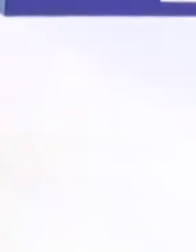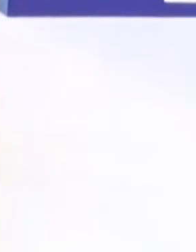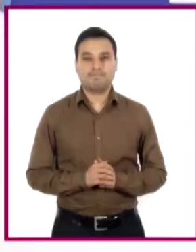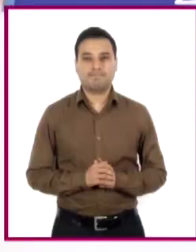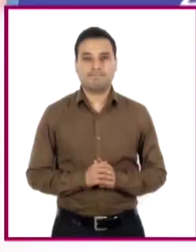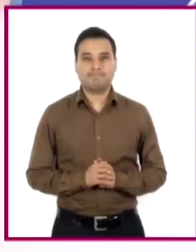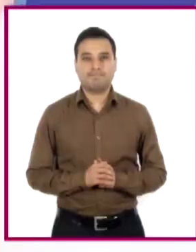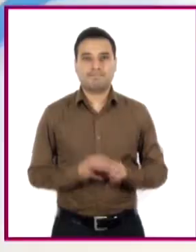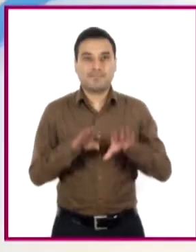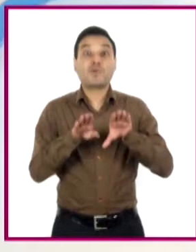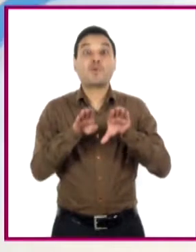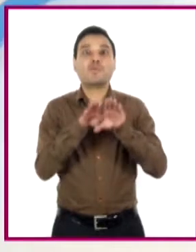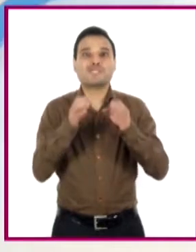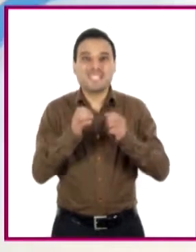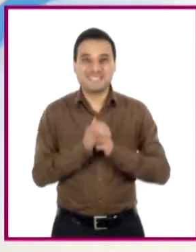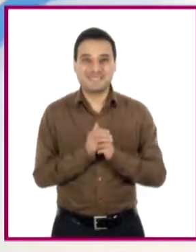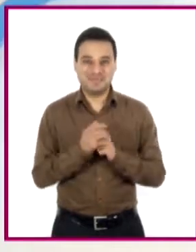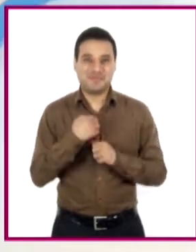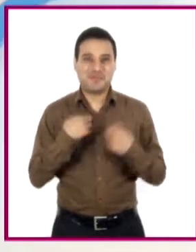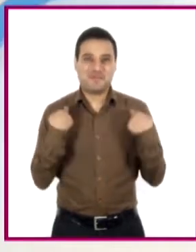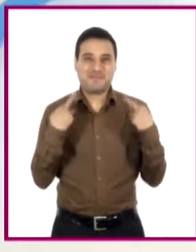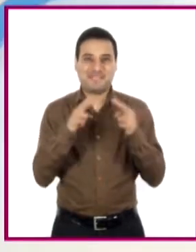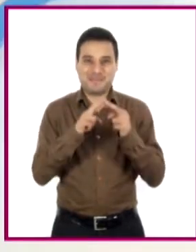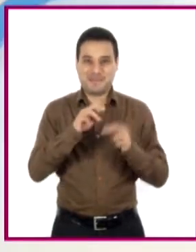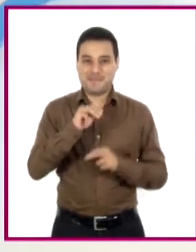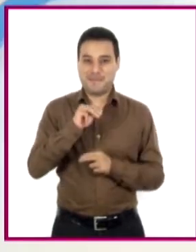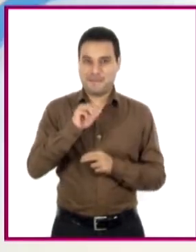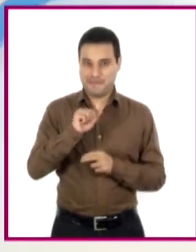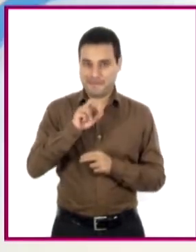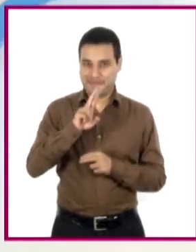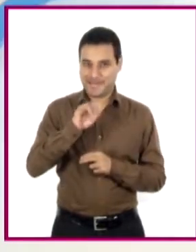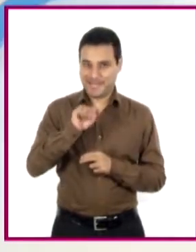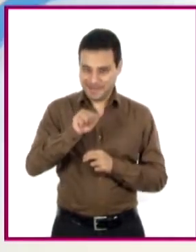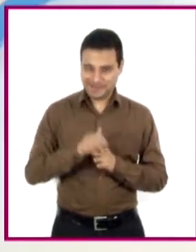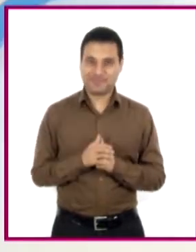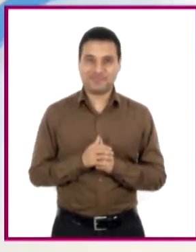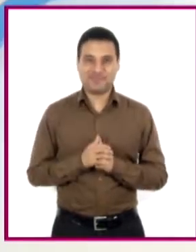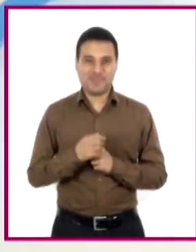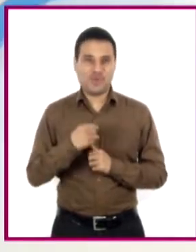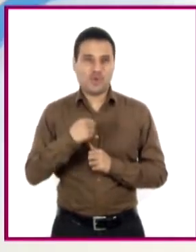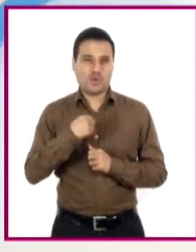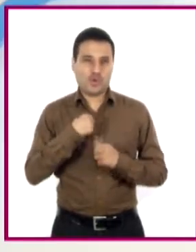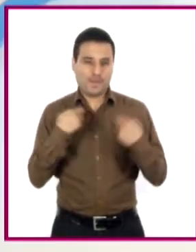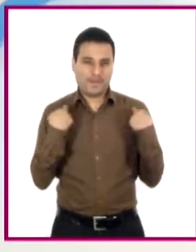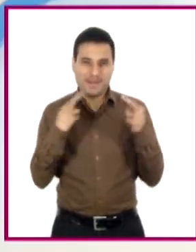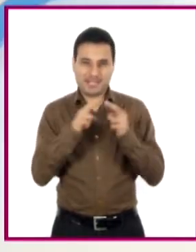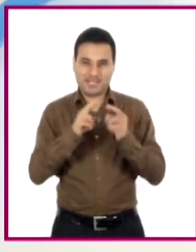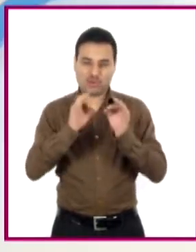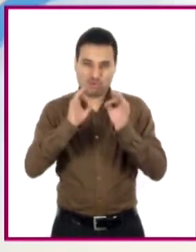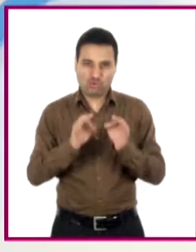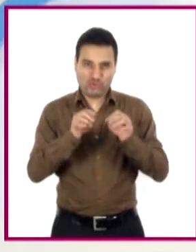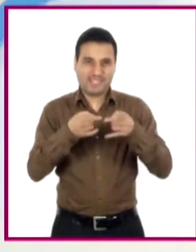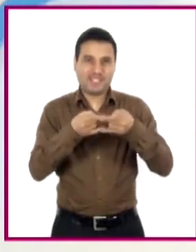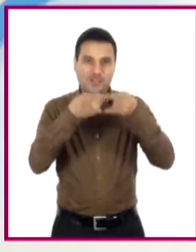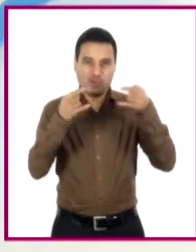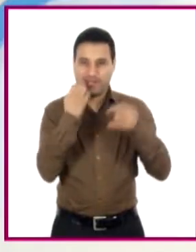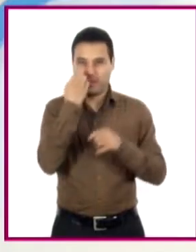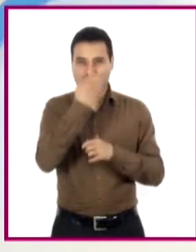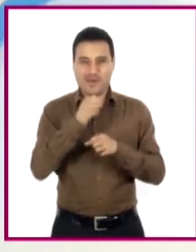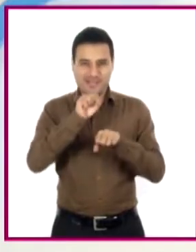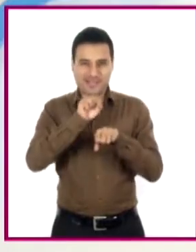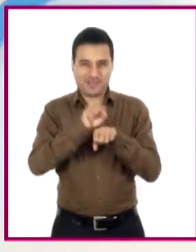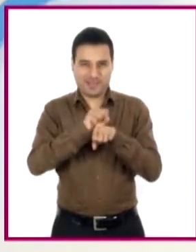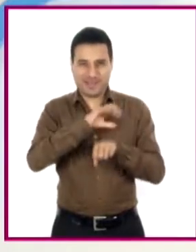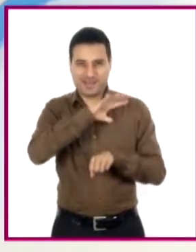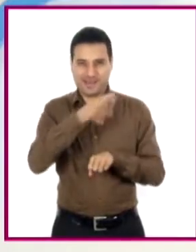¿Cómo están? Soy la maestra María del Carmen Pastrana Sánchez e imparto la asignatura de Historia en la Escuela Secundaria